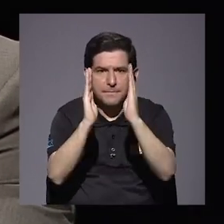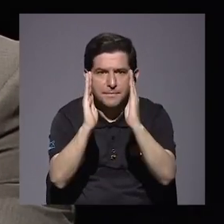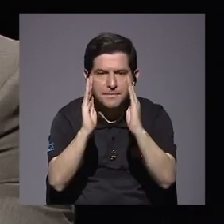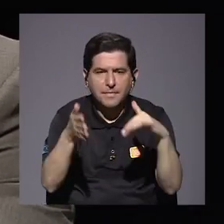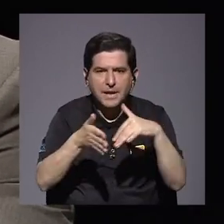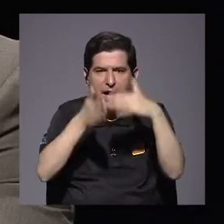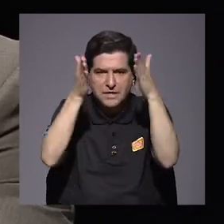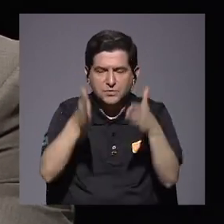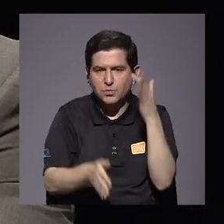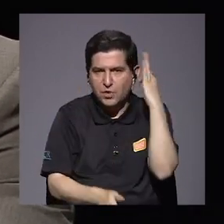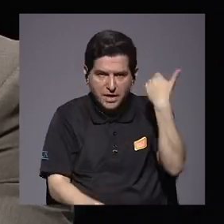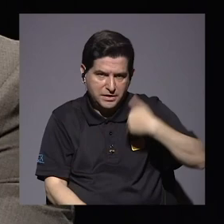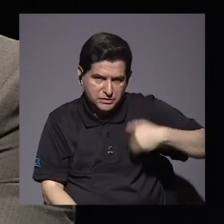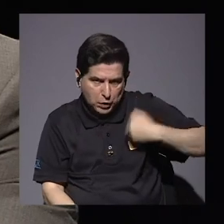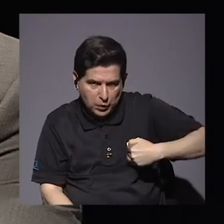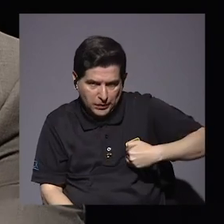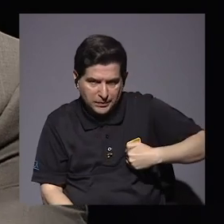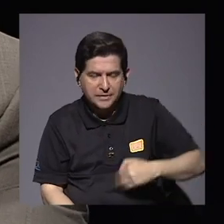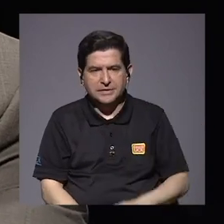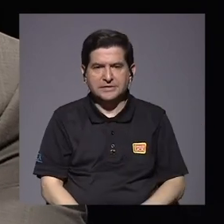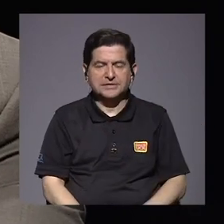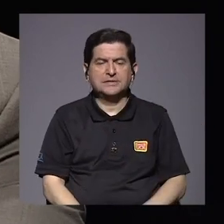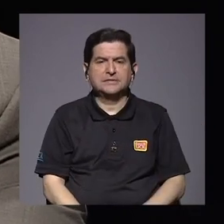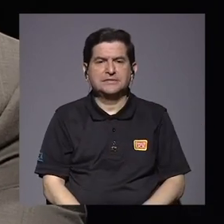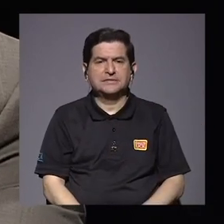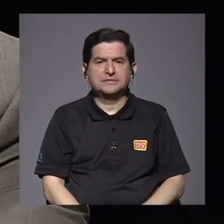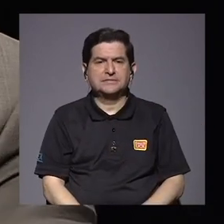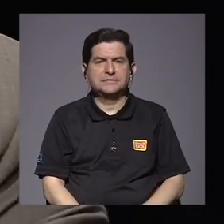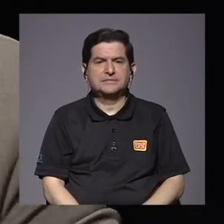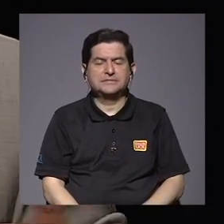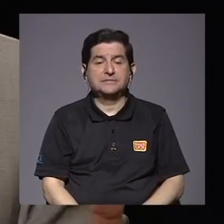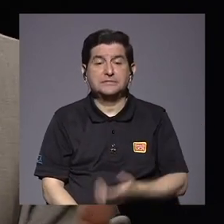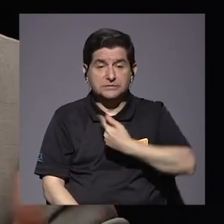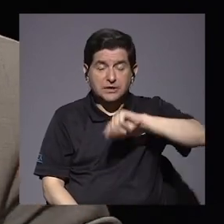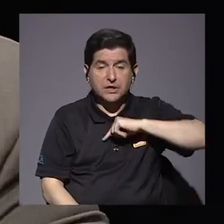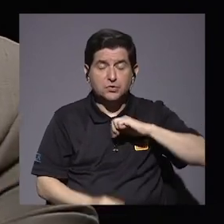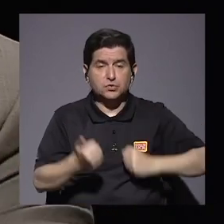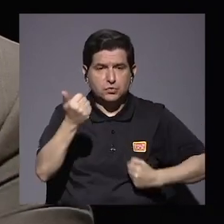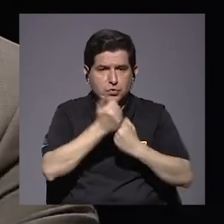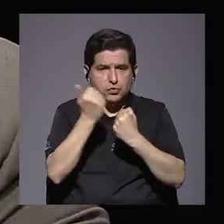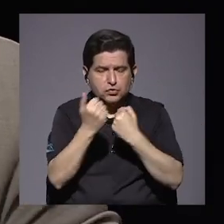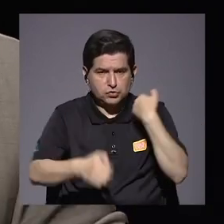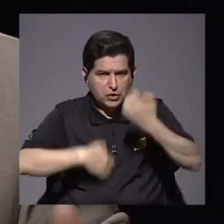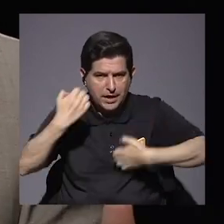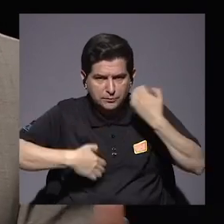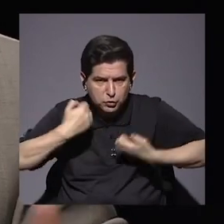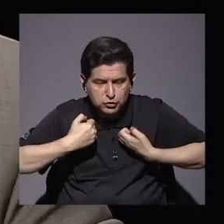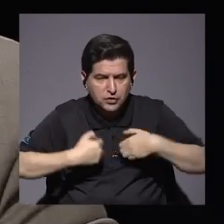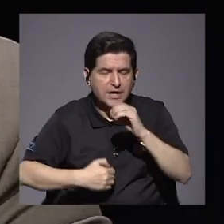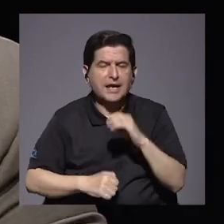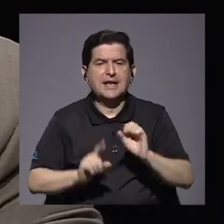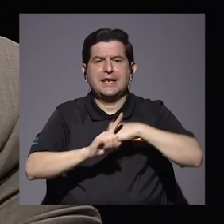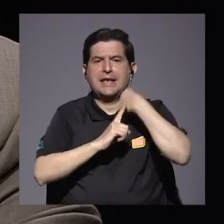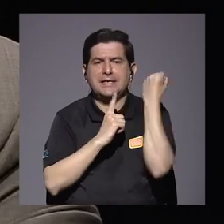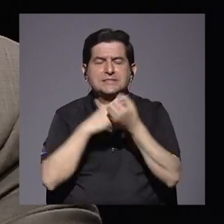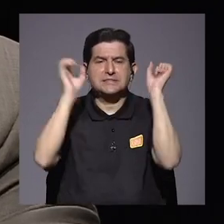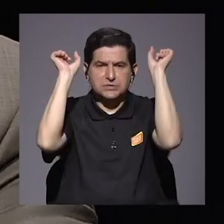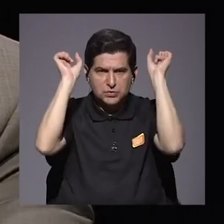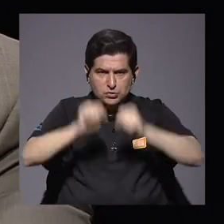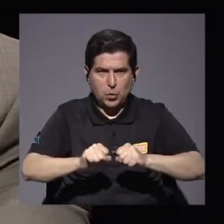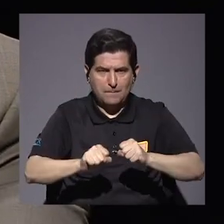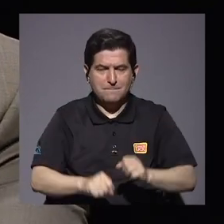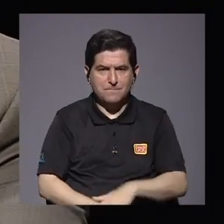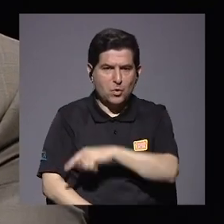a las y los estudiantes, de manera tal que les demos soporte emocional y les demos las condiciones